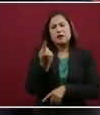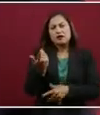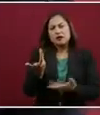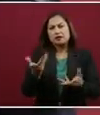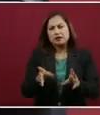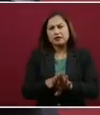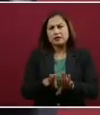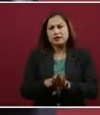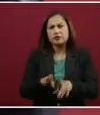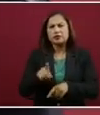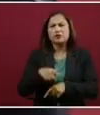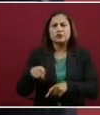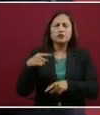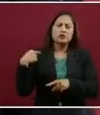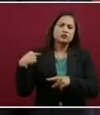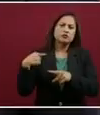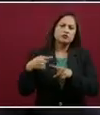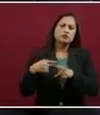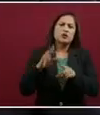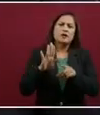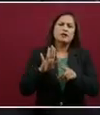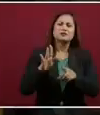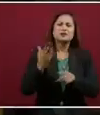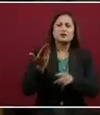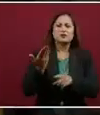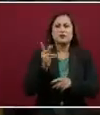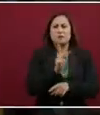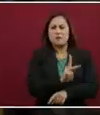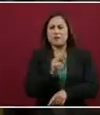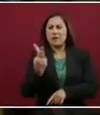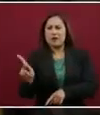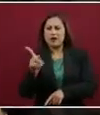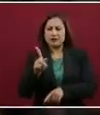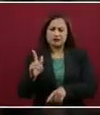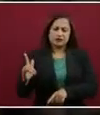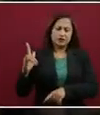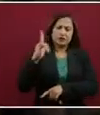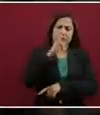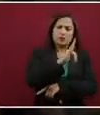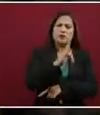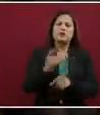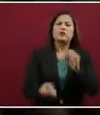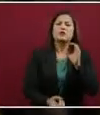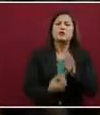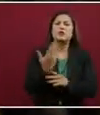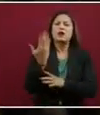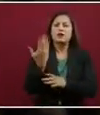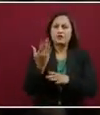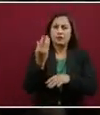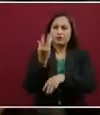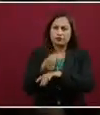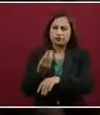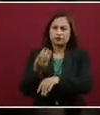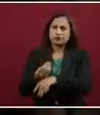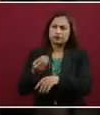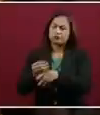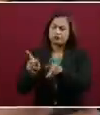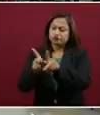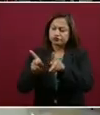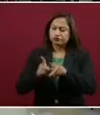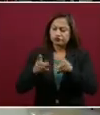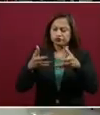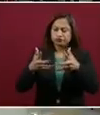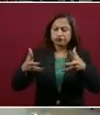los que se quería hacer en el aeropuerto de la Ciudad de México, en el actual aeropuerto, un complejo de edificios, una plaza comercial,